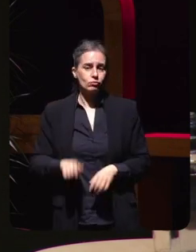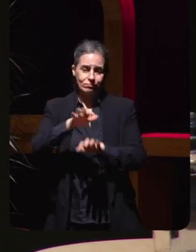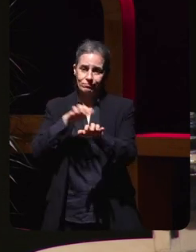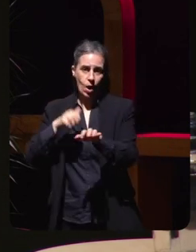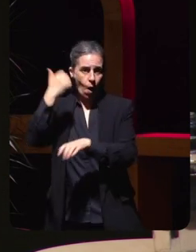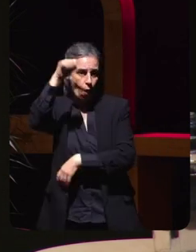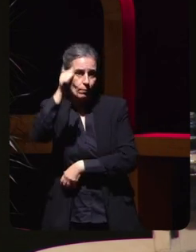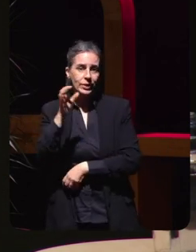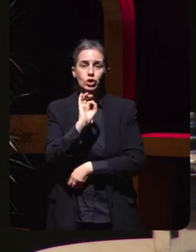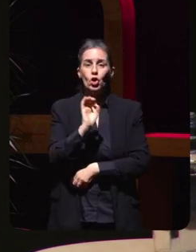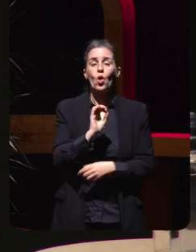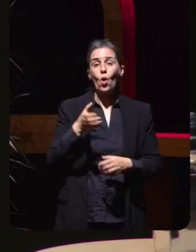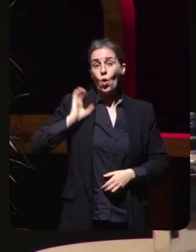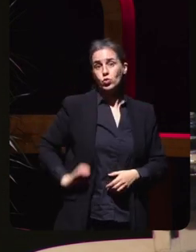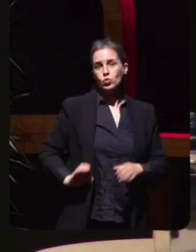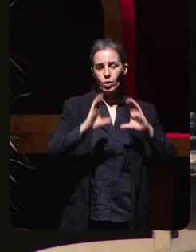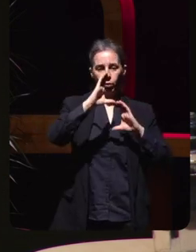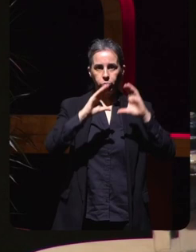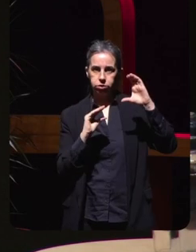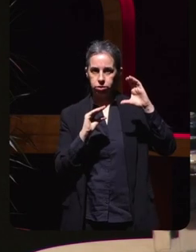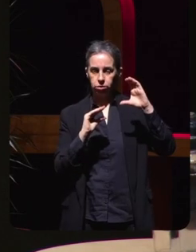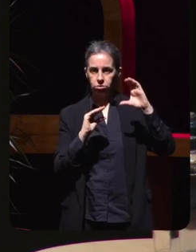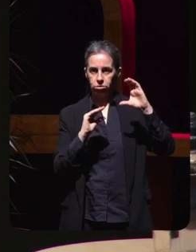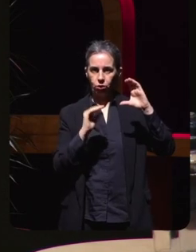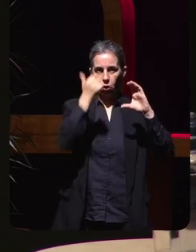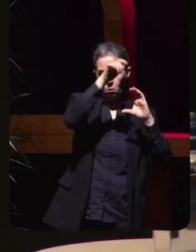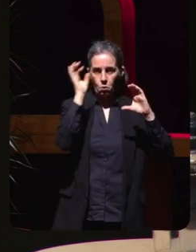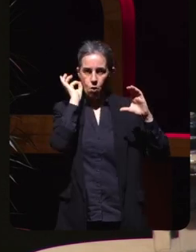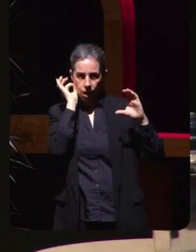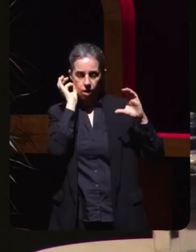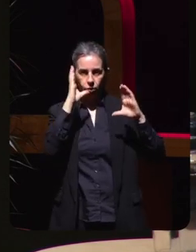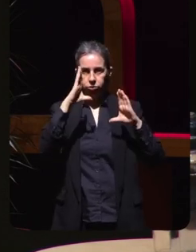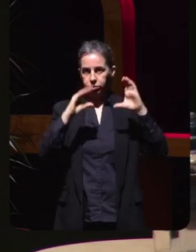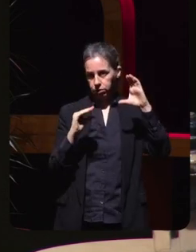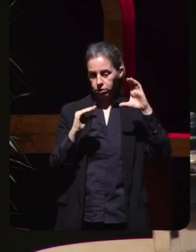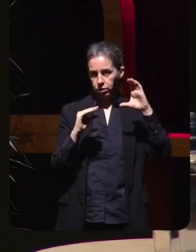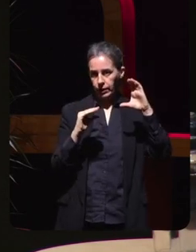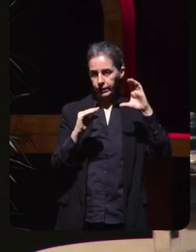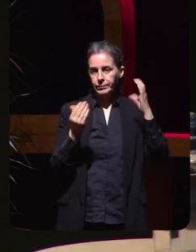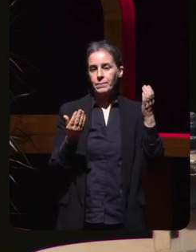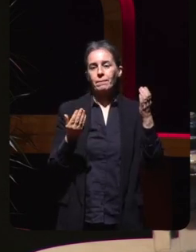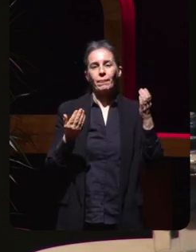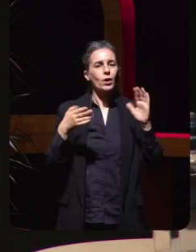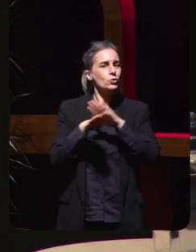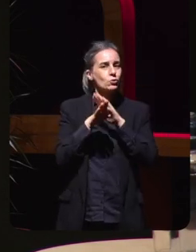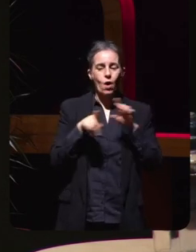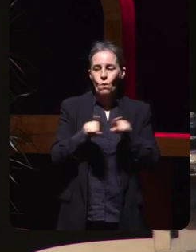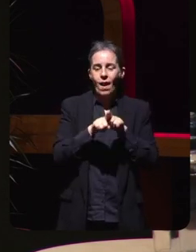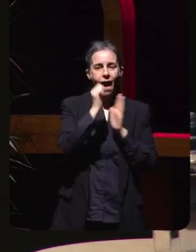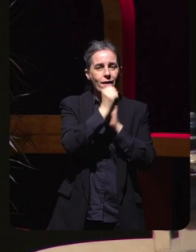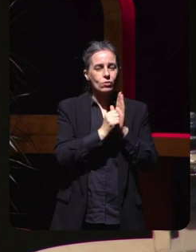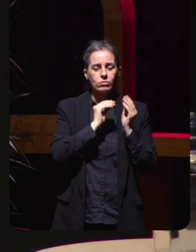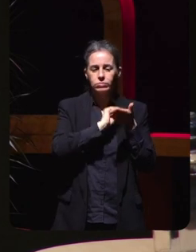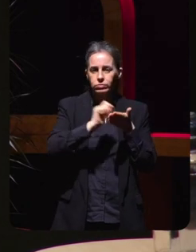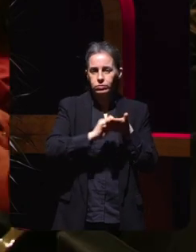salariales seguimos pasando reportajes sobre Esas mujeres que usamos mulleres que eu sinceramente